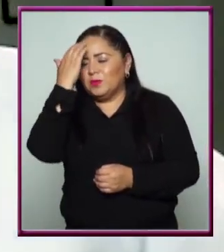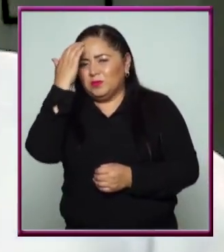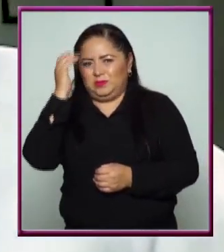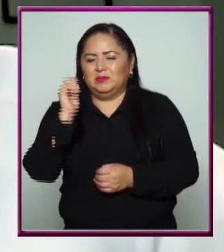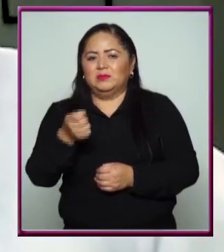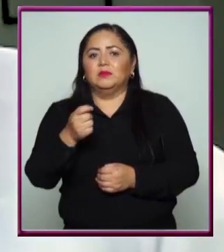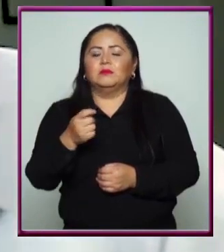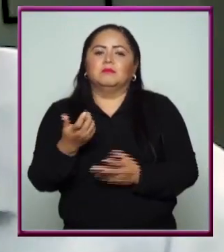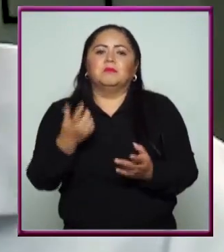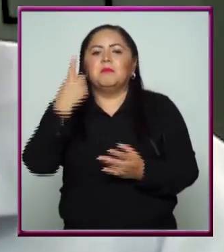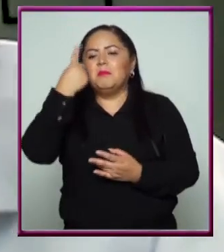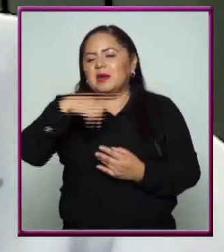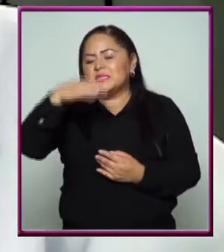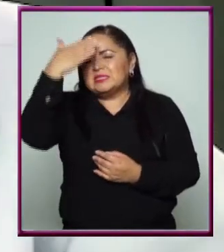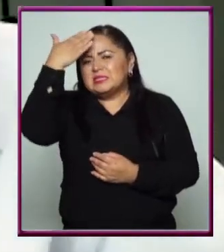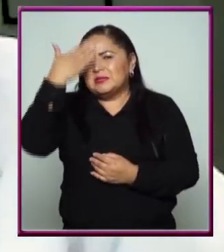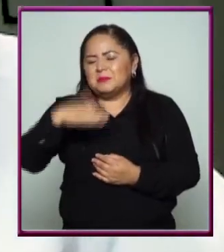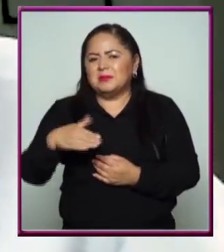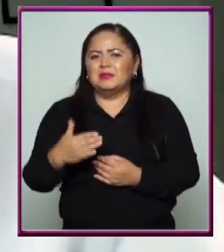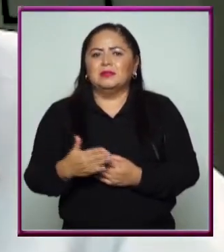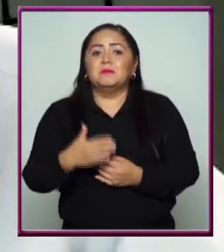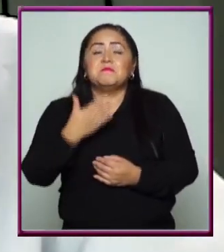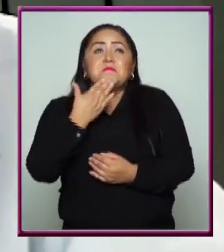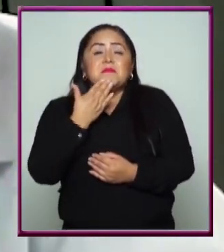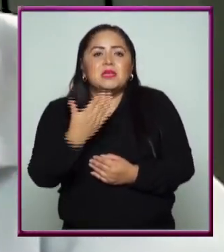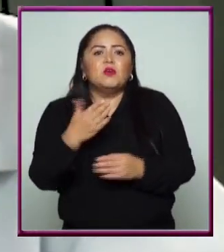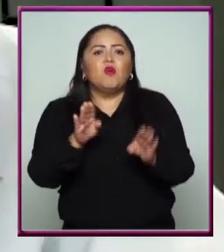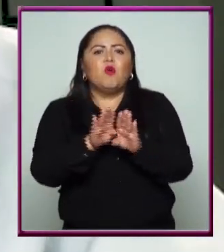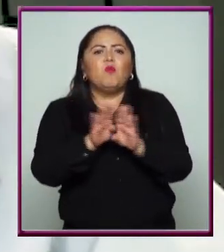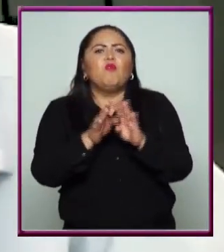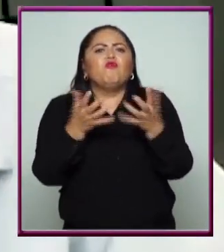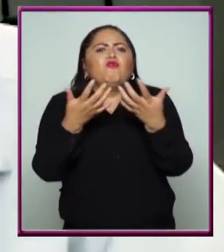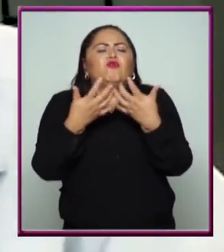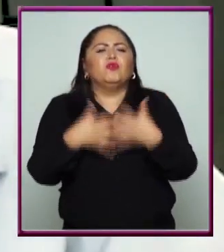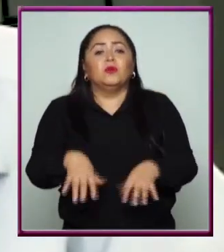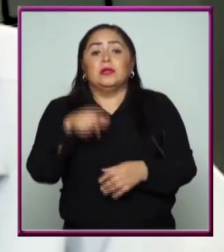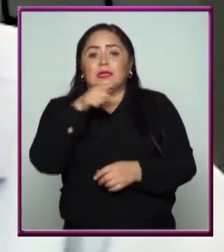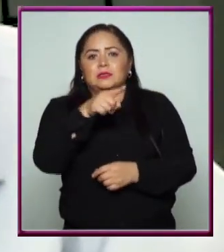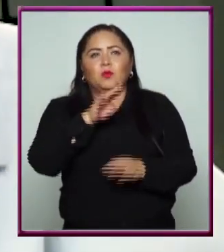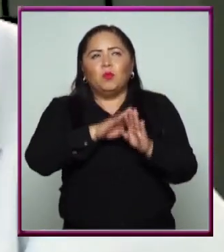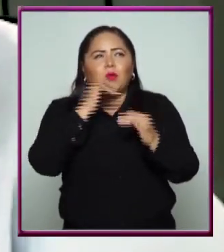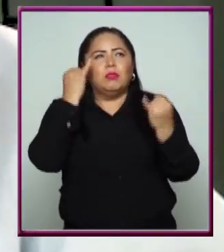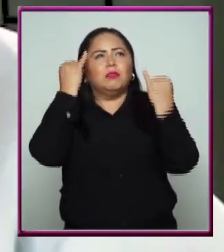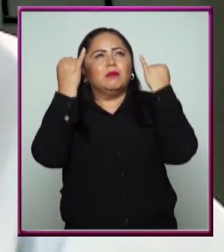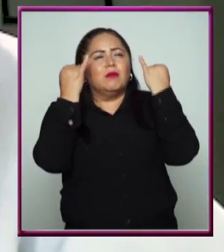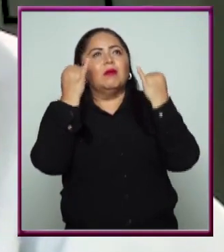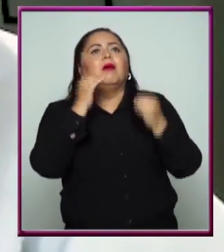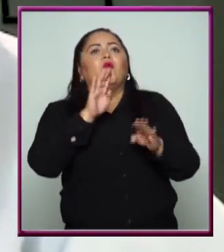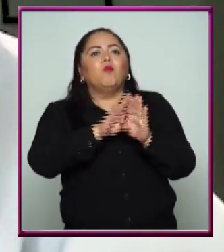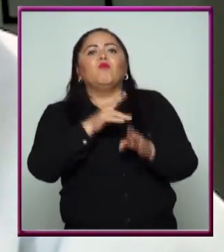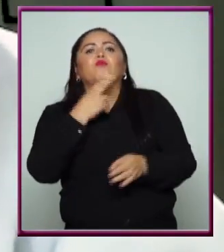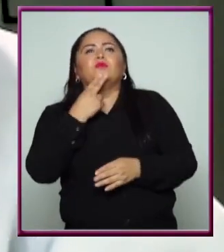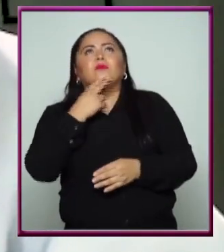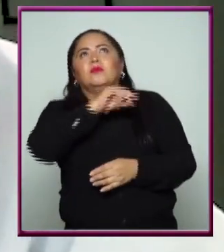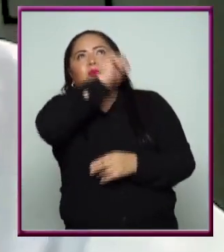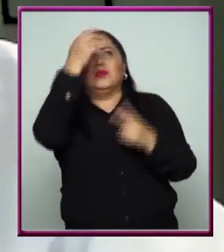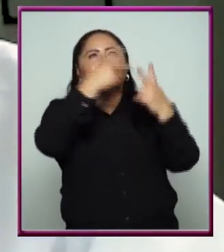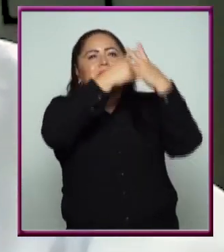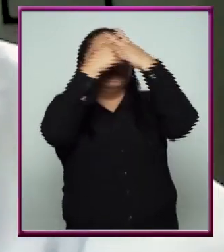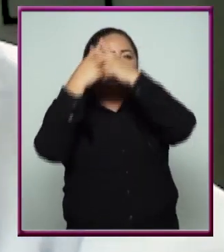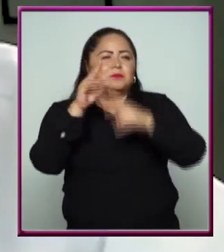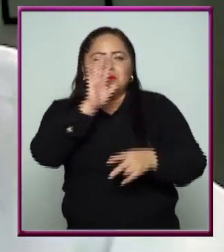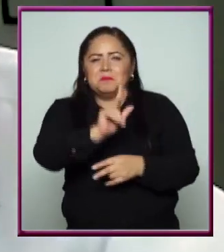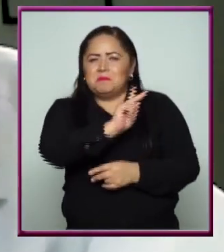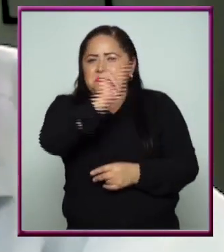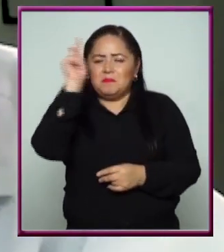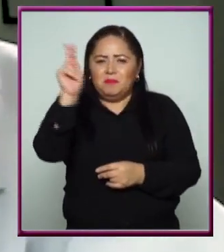Sol, desde luego, para saber bien cómo funciona. Eso nos va a dar idea de cómo funcionan otras estrellas similares. Como yo